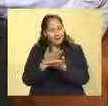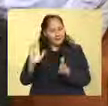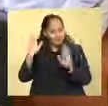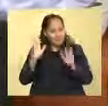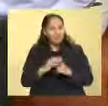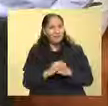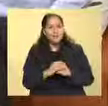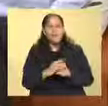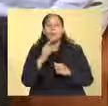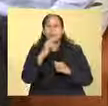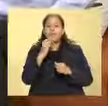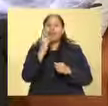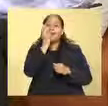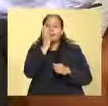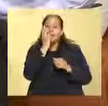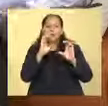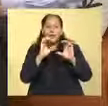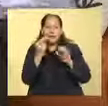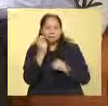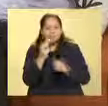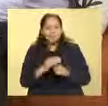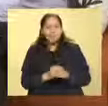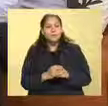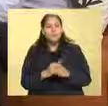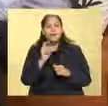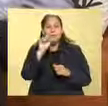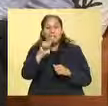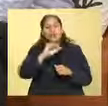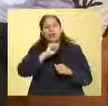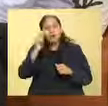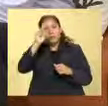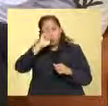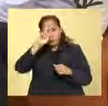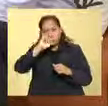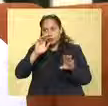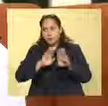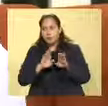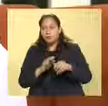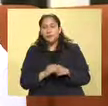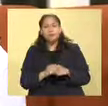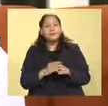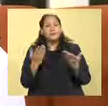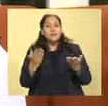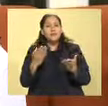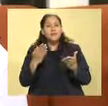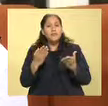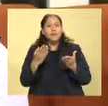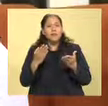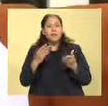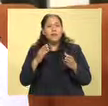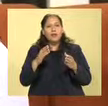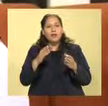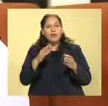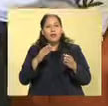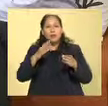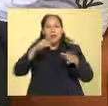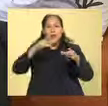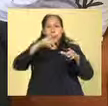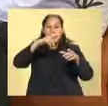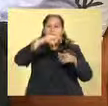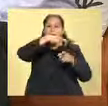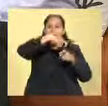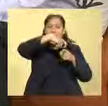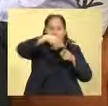cosa. Pero también hay que cuidar los dientes. Bueno, y hablando de eso, también ver, otro tip puede ser, por ejemplo, la pasta, todo mundo